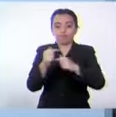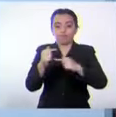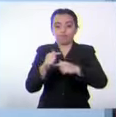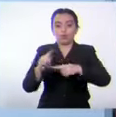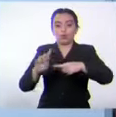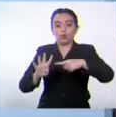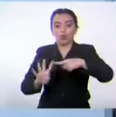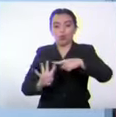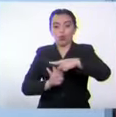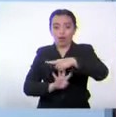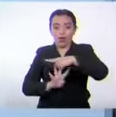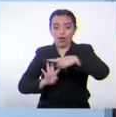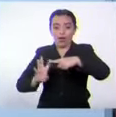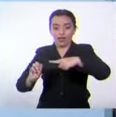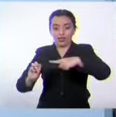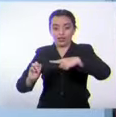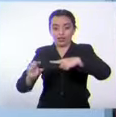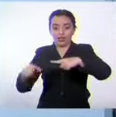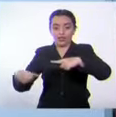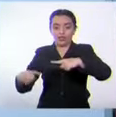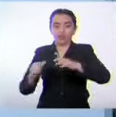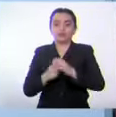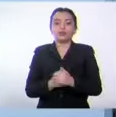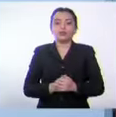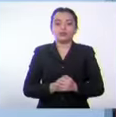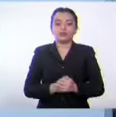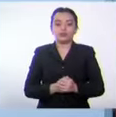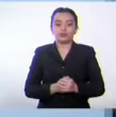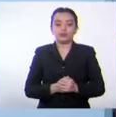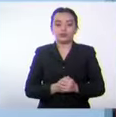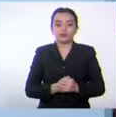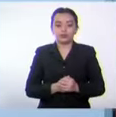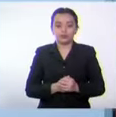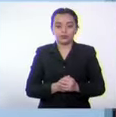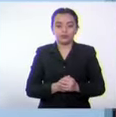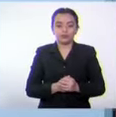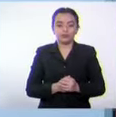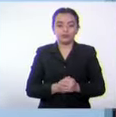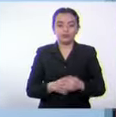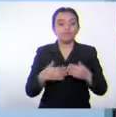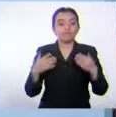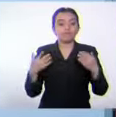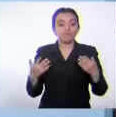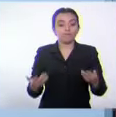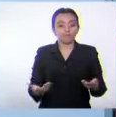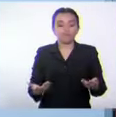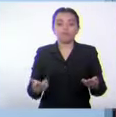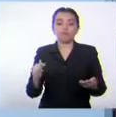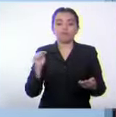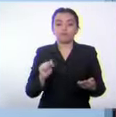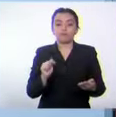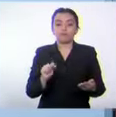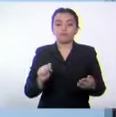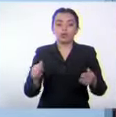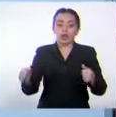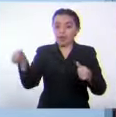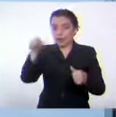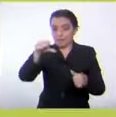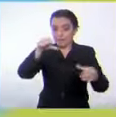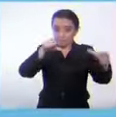hemos calculado los gramos para preparar una disolución en porcentaje masa sobre